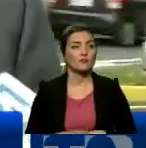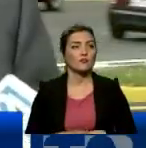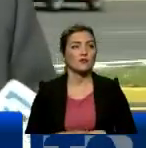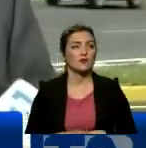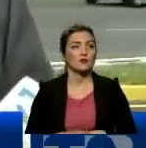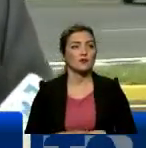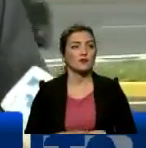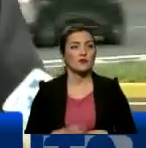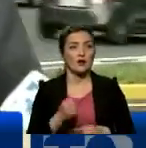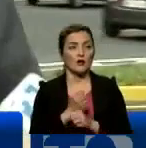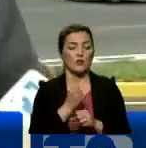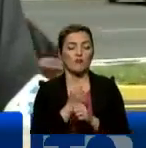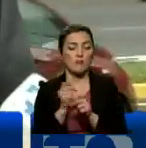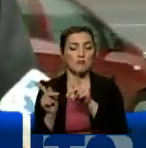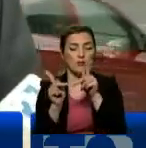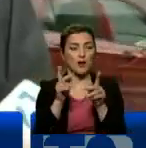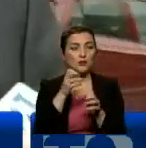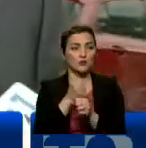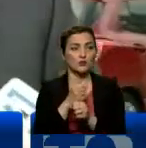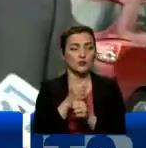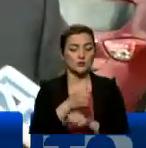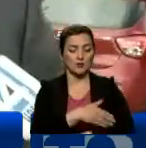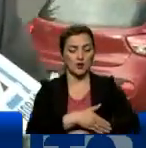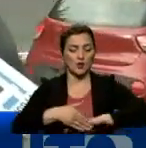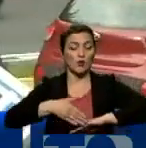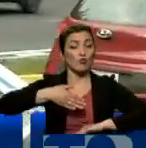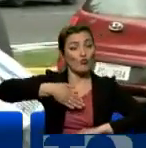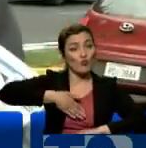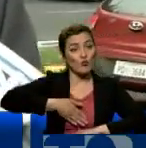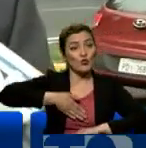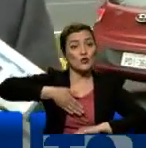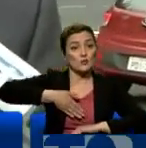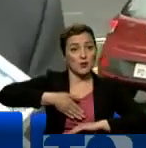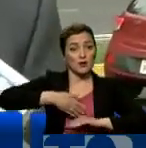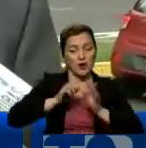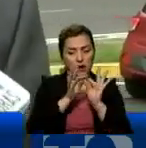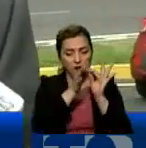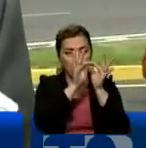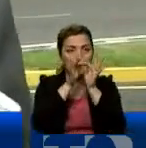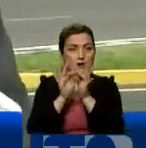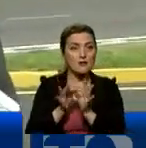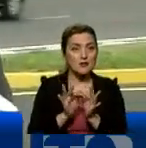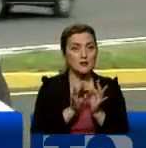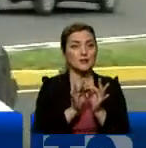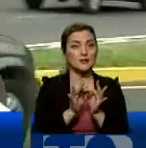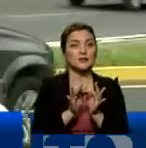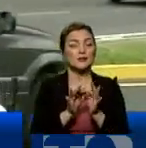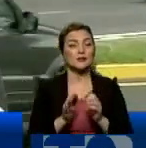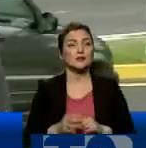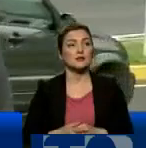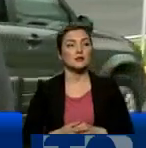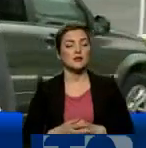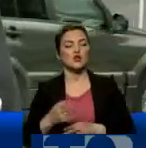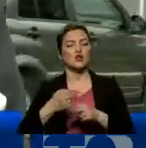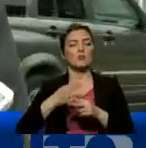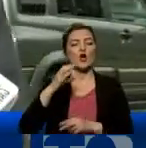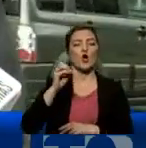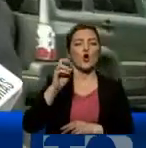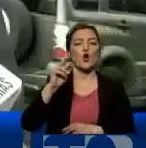trabajos del plan de seguridad de la Simón Bolívar. Es la reforma geométrica de acá, de la Avenida de los